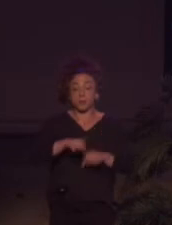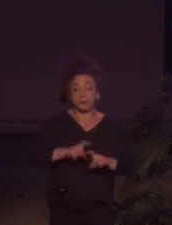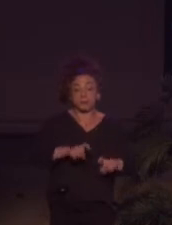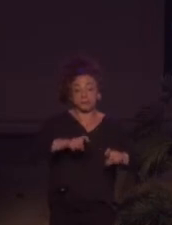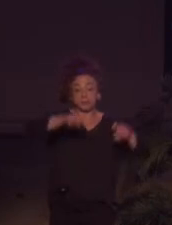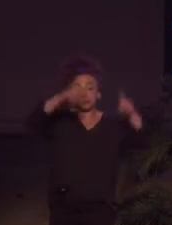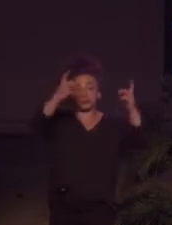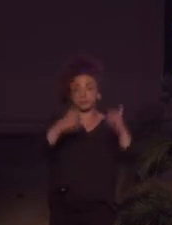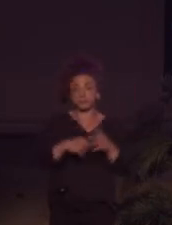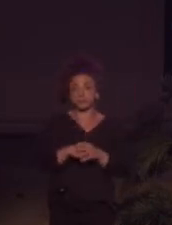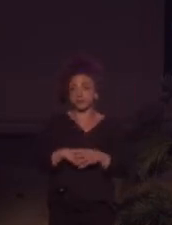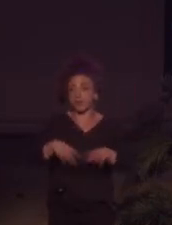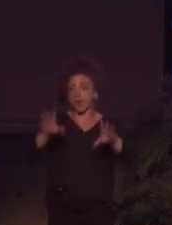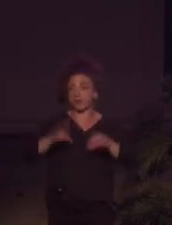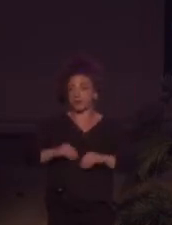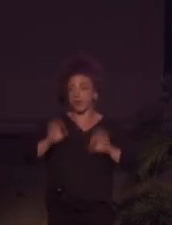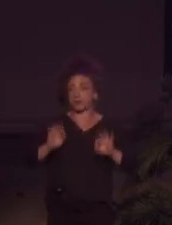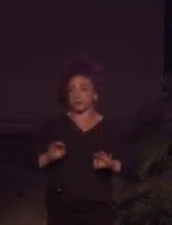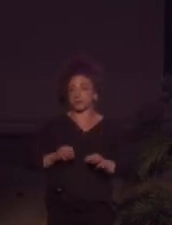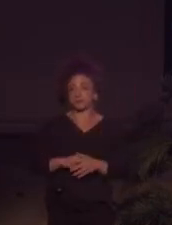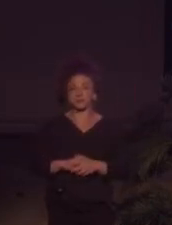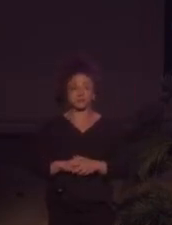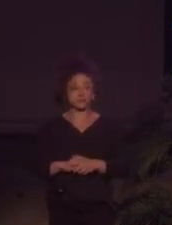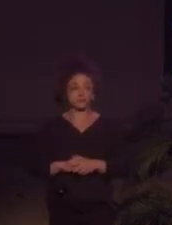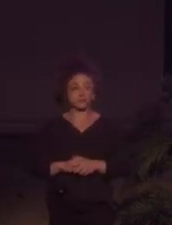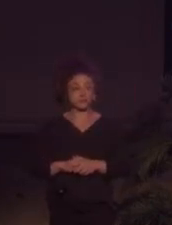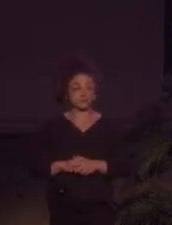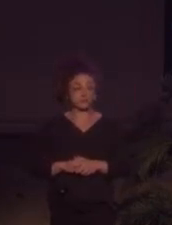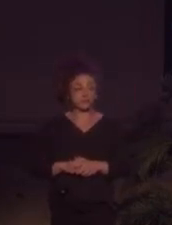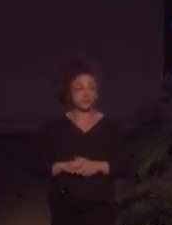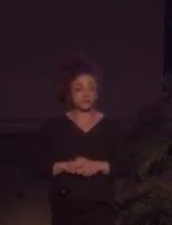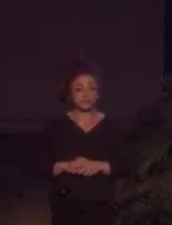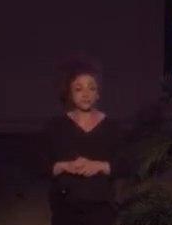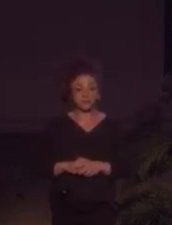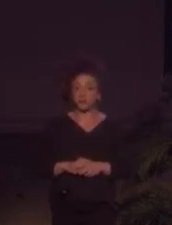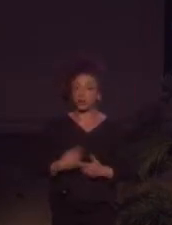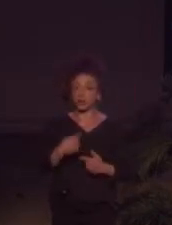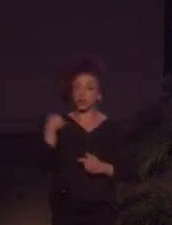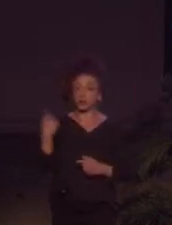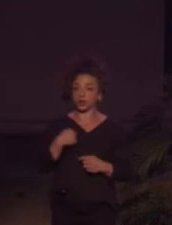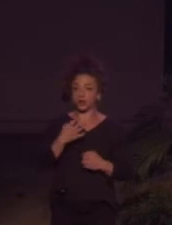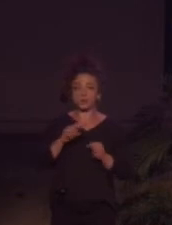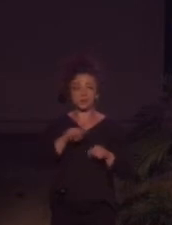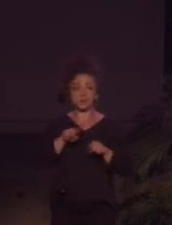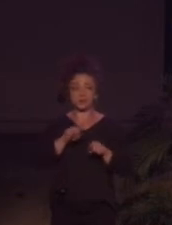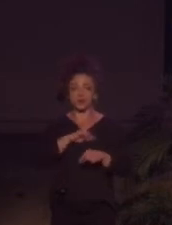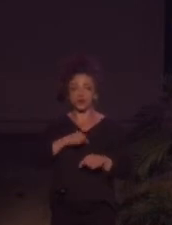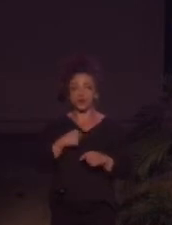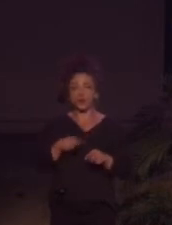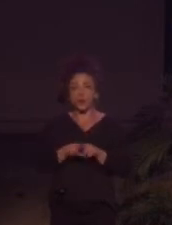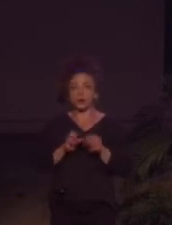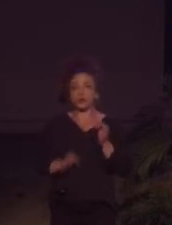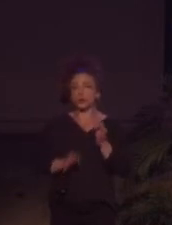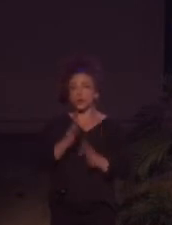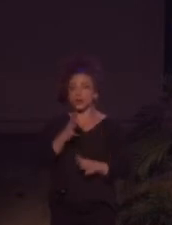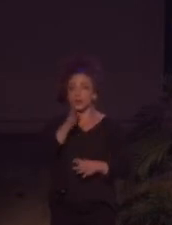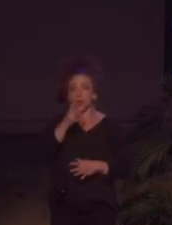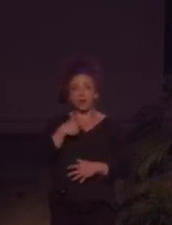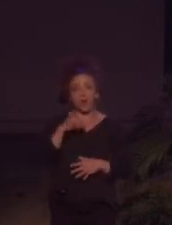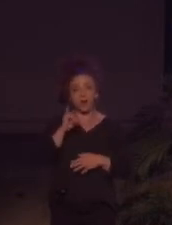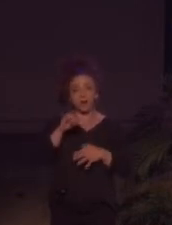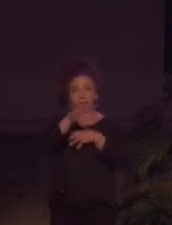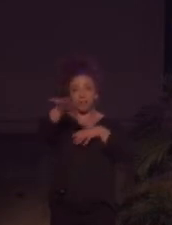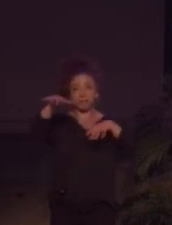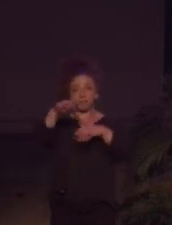anestesian la empatía, cuando tenemos un privilegio, hacia ese privilegio la empatía nos han anestesiado de tal forma que igual ya, pues eso,